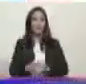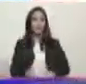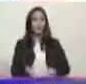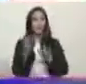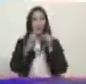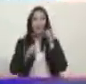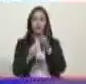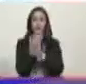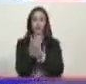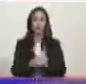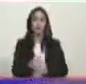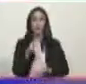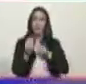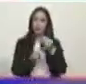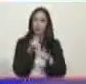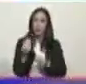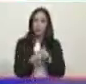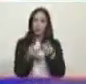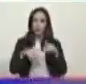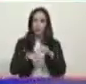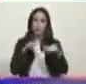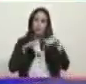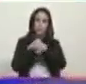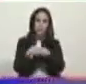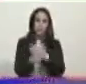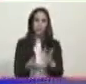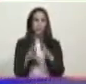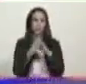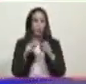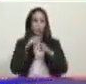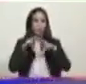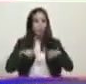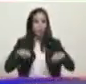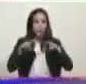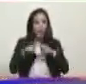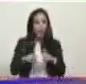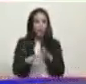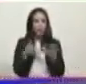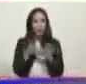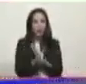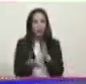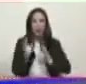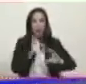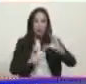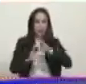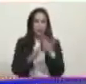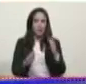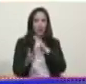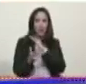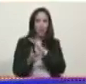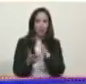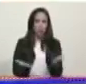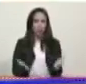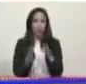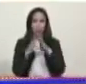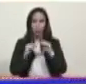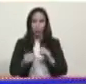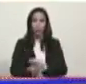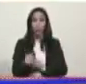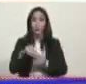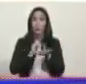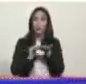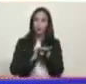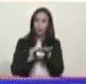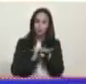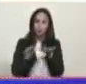Es lo que está haciendo el Metro de Caracas. El conocimiento, la investigación para la ciencia aplicada y la solución de